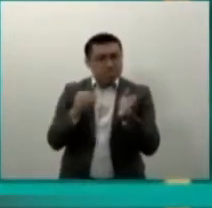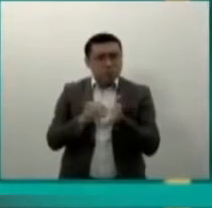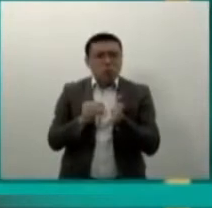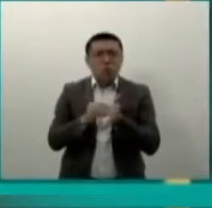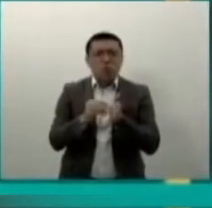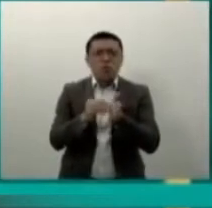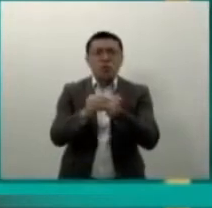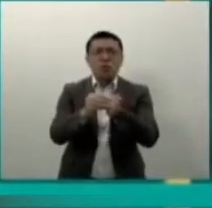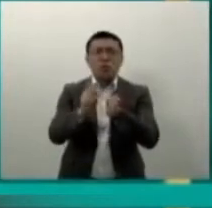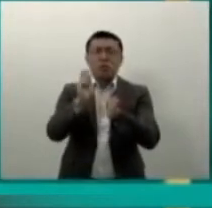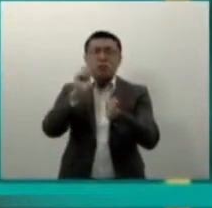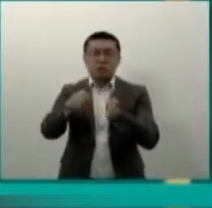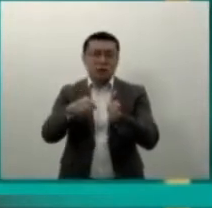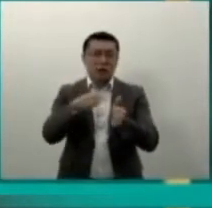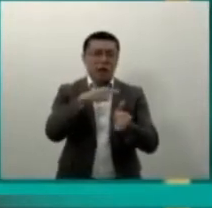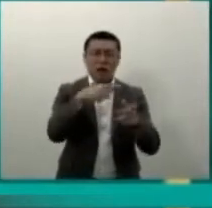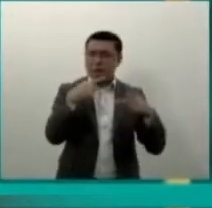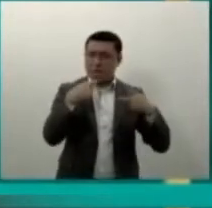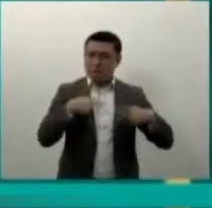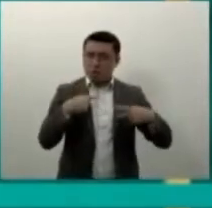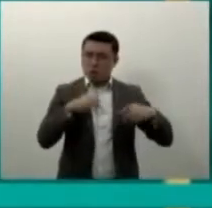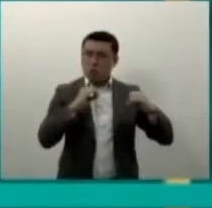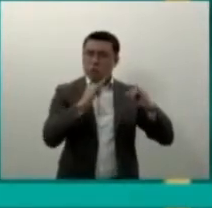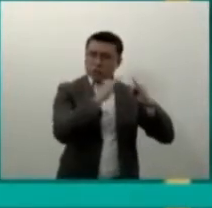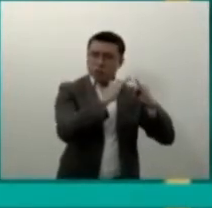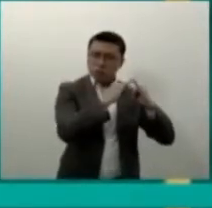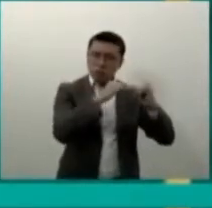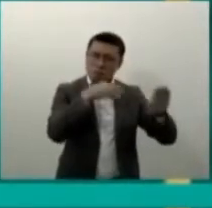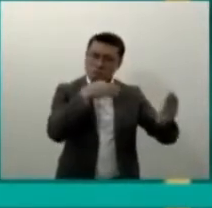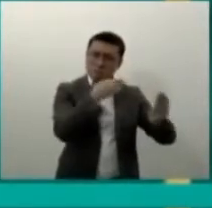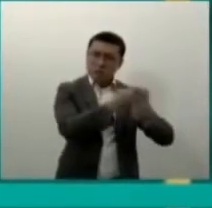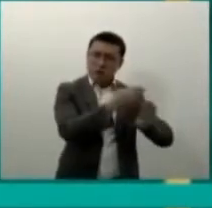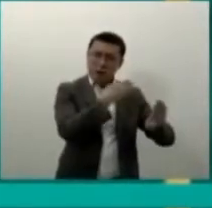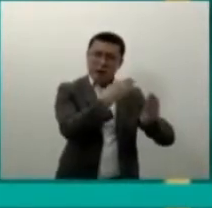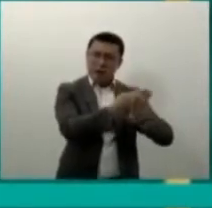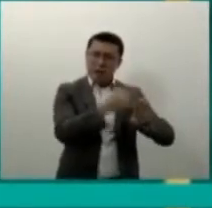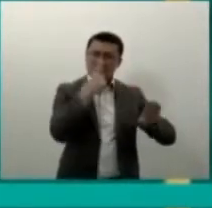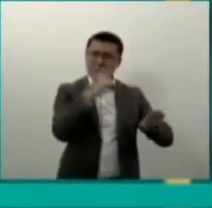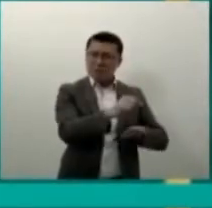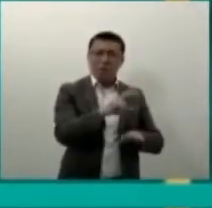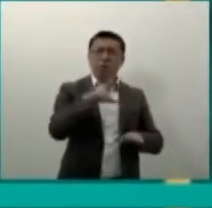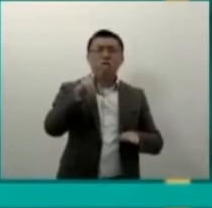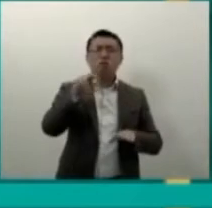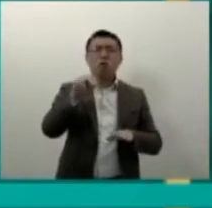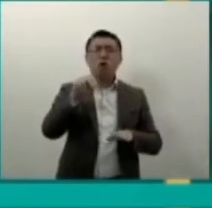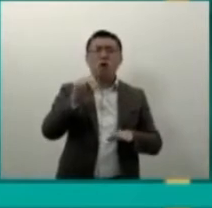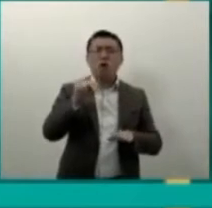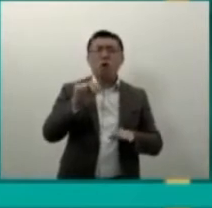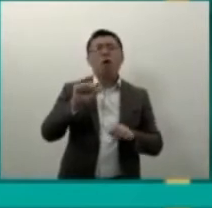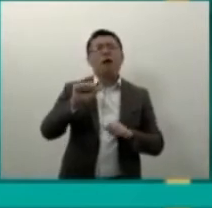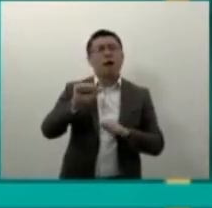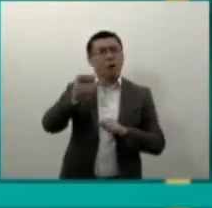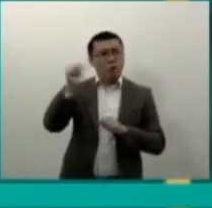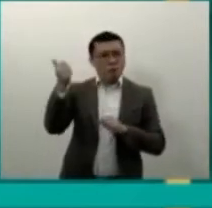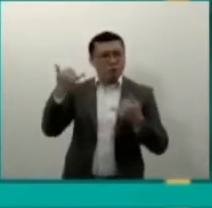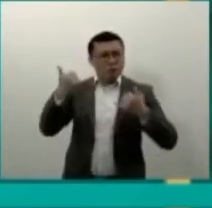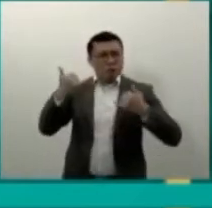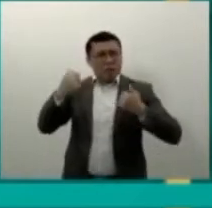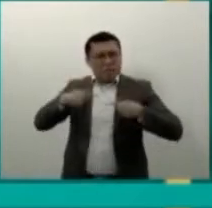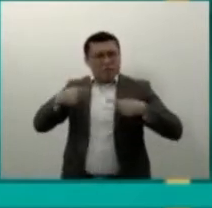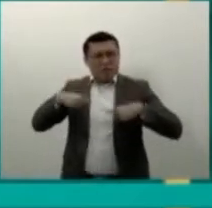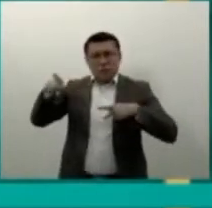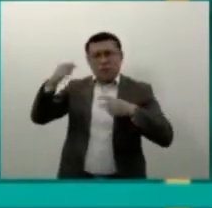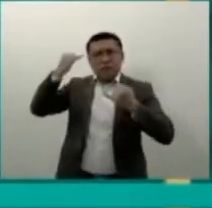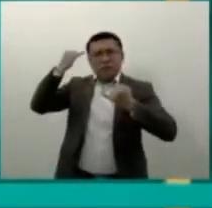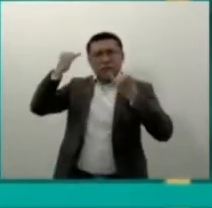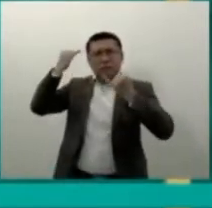de personas o instituciones. A pesar, por ejemplo, del escepticismo de quienes dudaron de su éxito